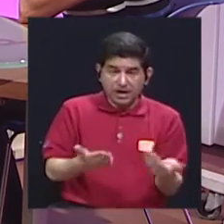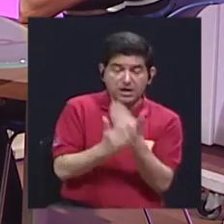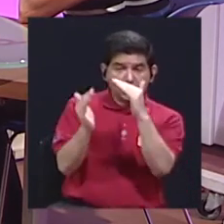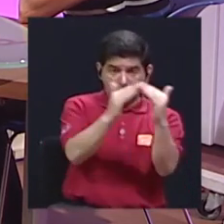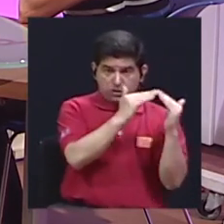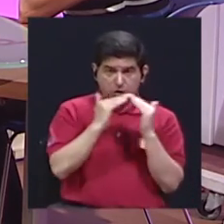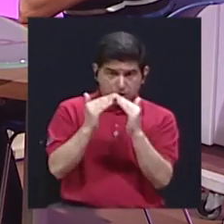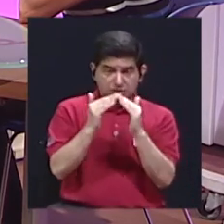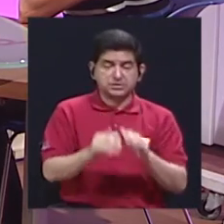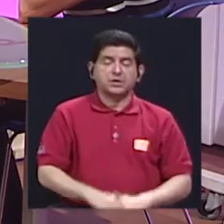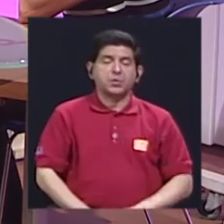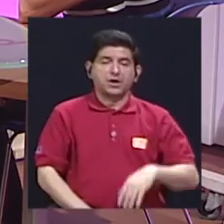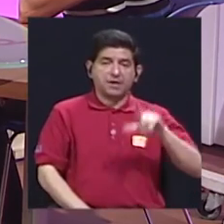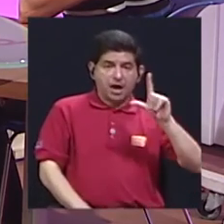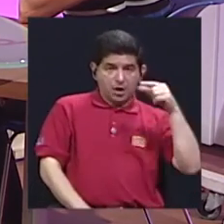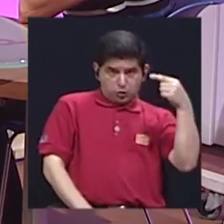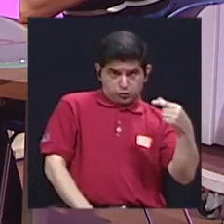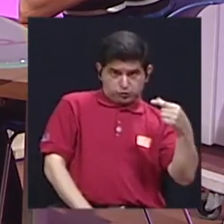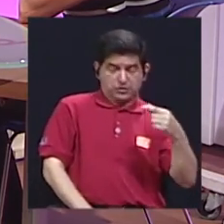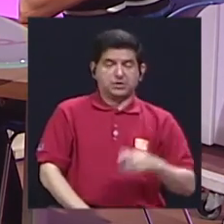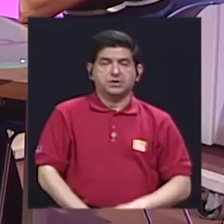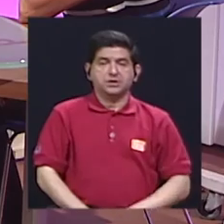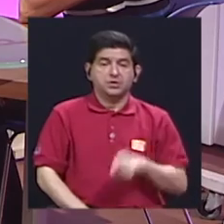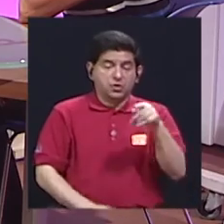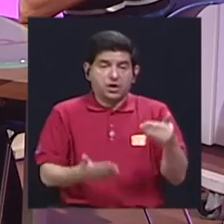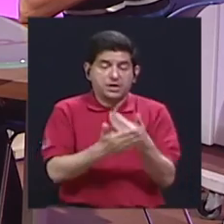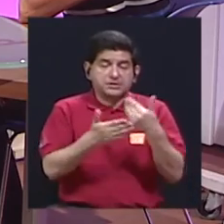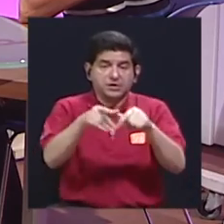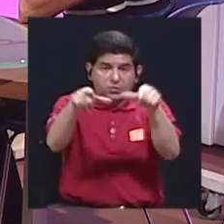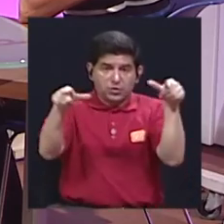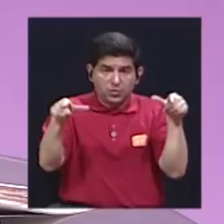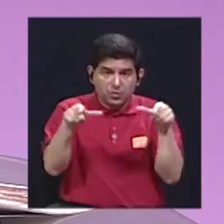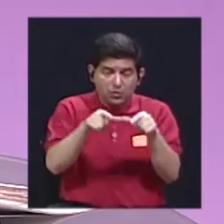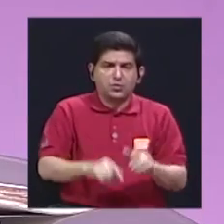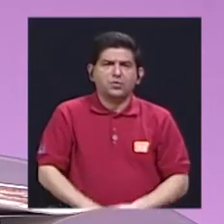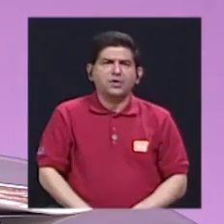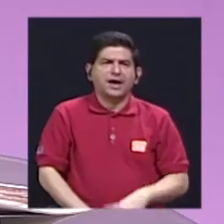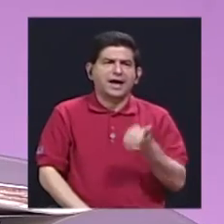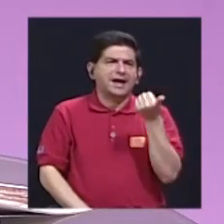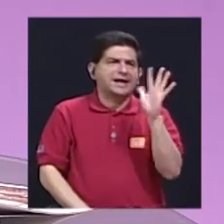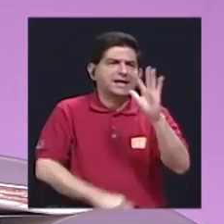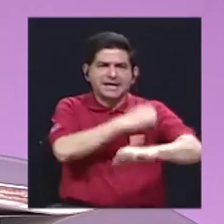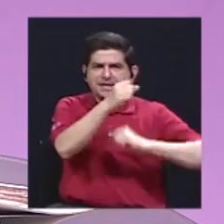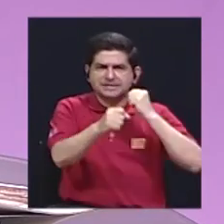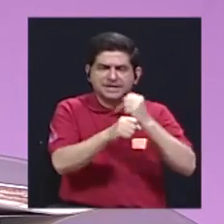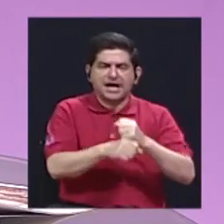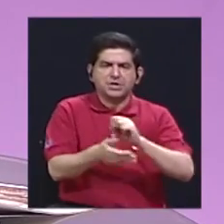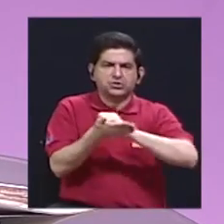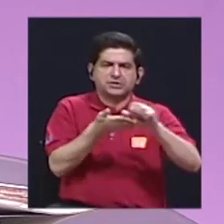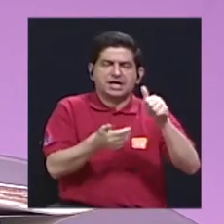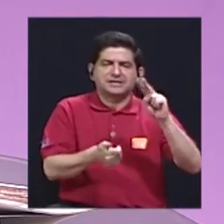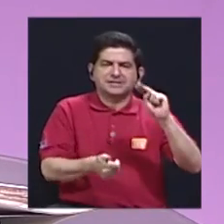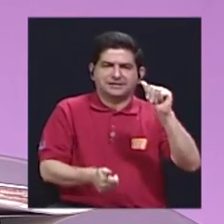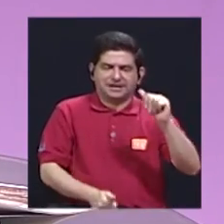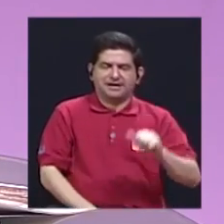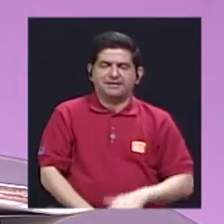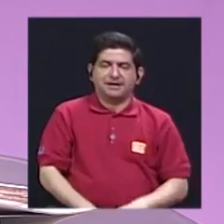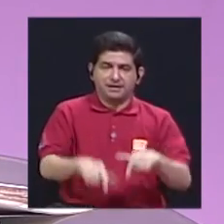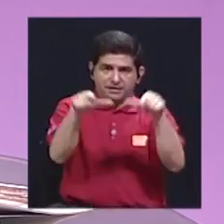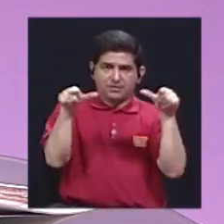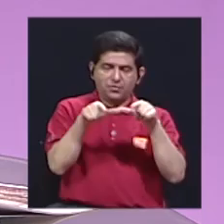barrio que va a estar en los guidos este nuevo barrio que llegó hace más de 15 años a santana que el ind ahora